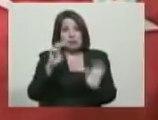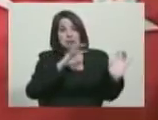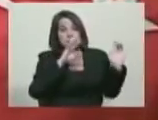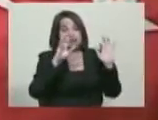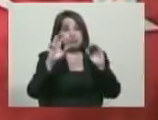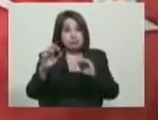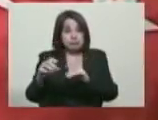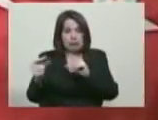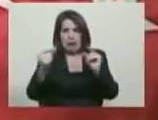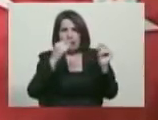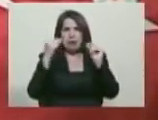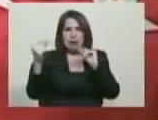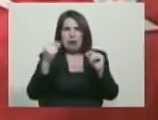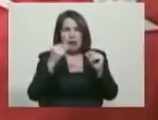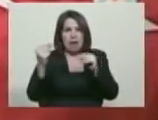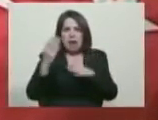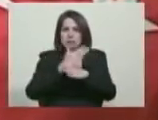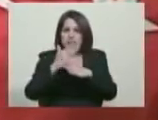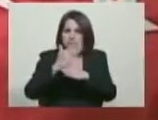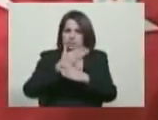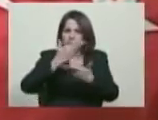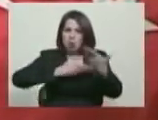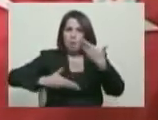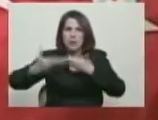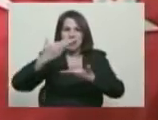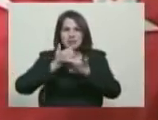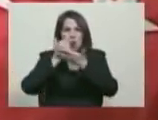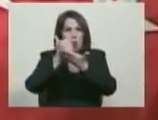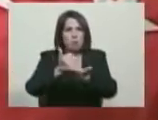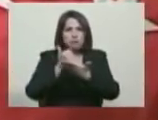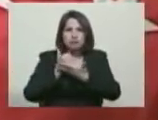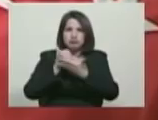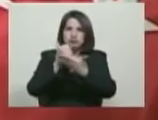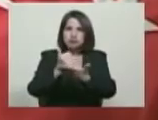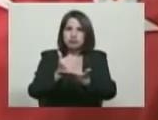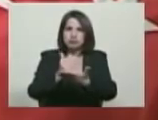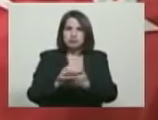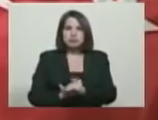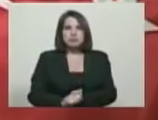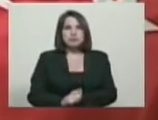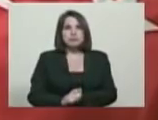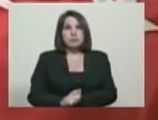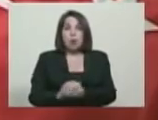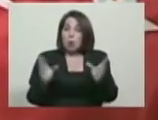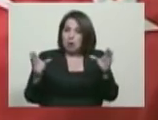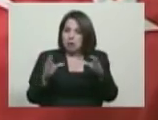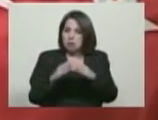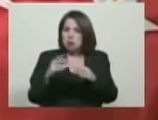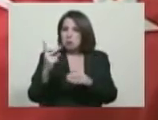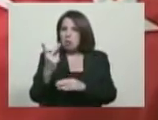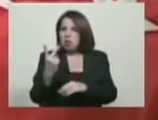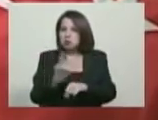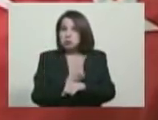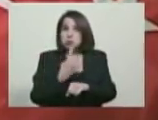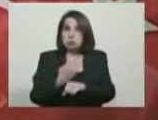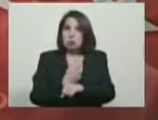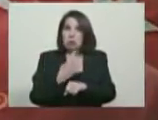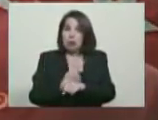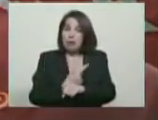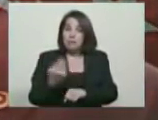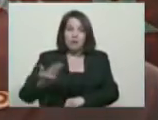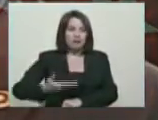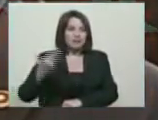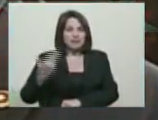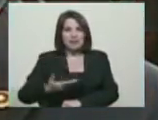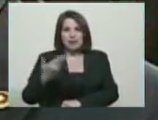Y hablamos del mapa de cooperación en todos los planos. Una reunión de unas 2 horas, bien, bien